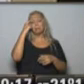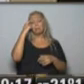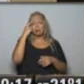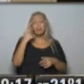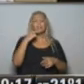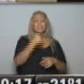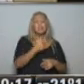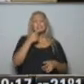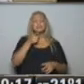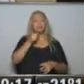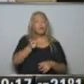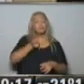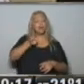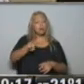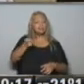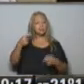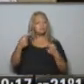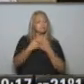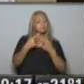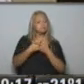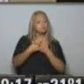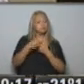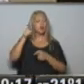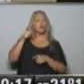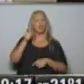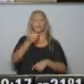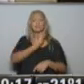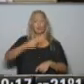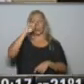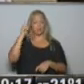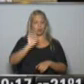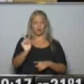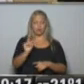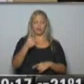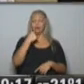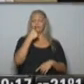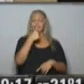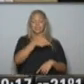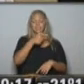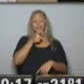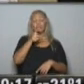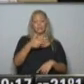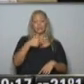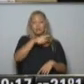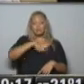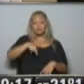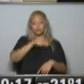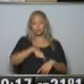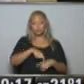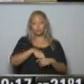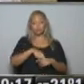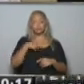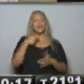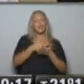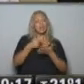en la provocación de la pelea que plantea el Gobierno Nacional. Lo que yo digo es, nosotros tomamos los créditos, los